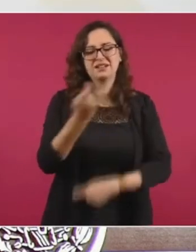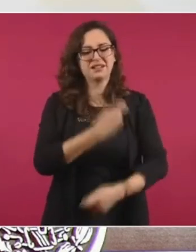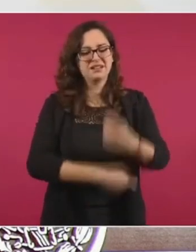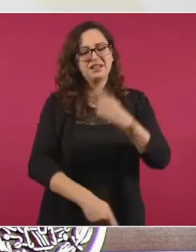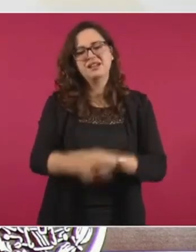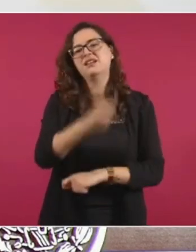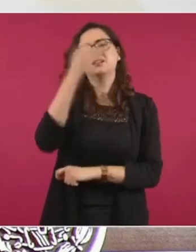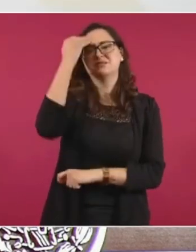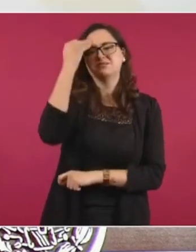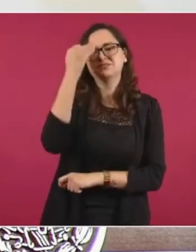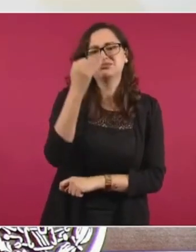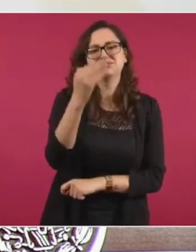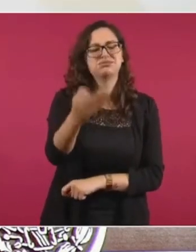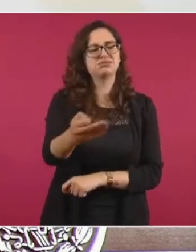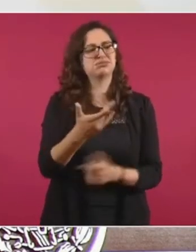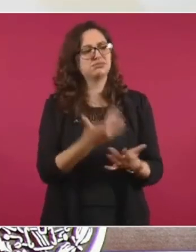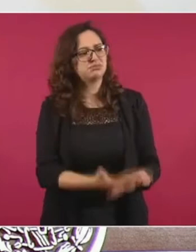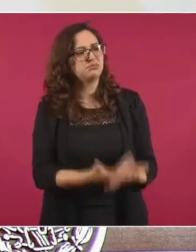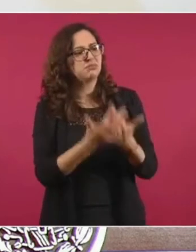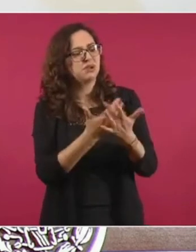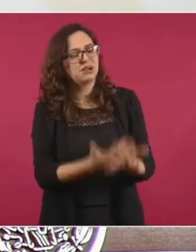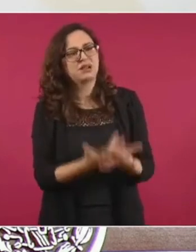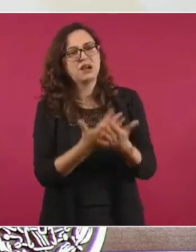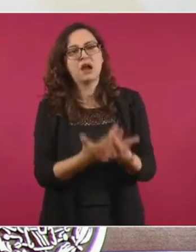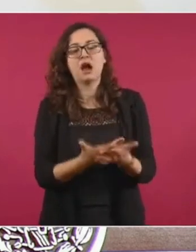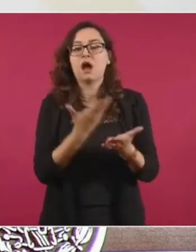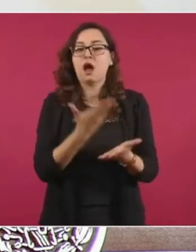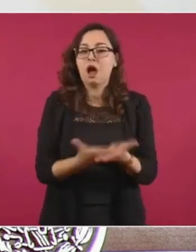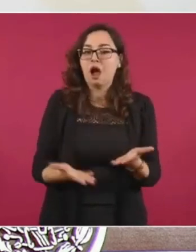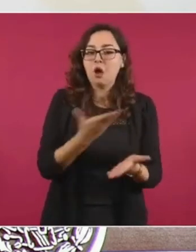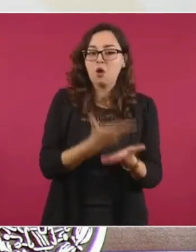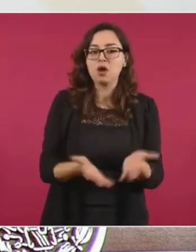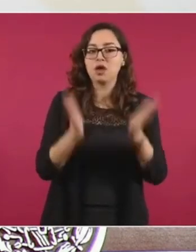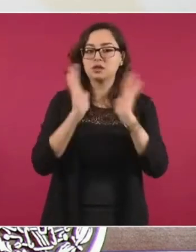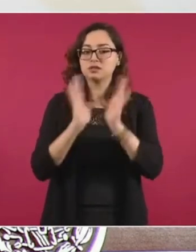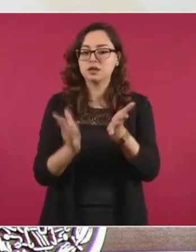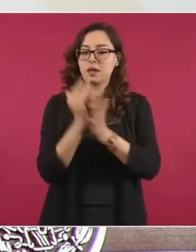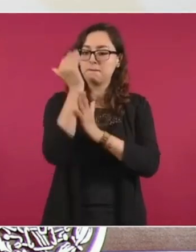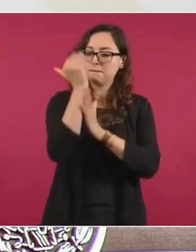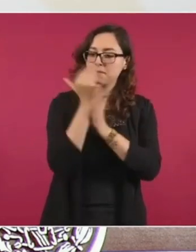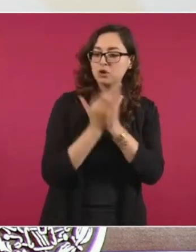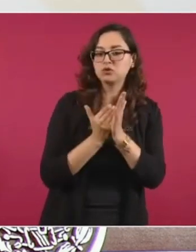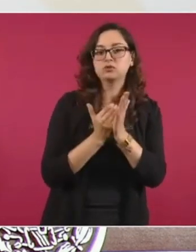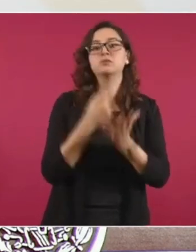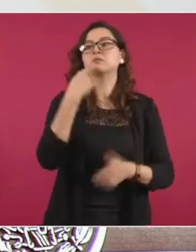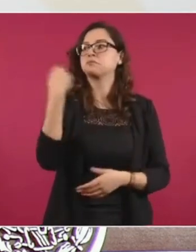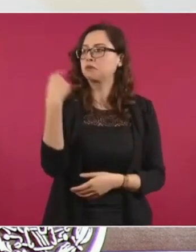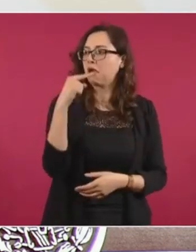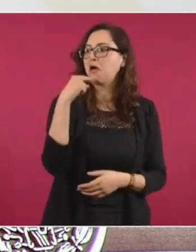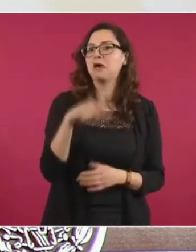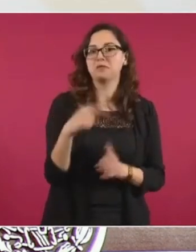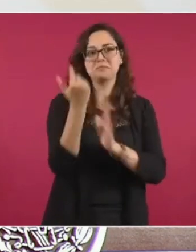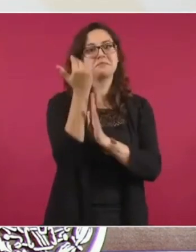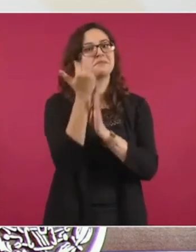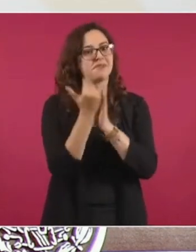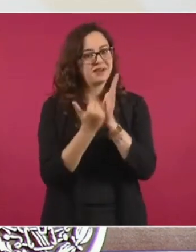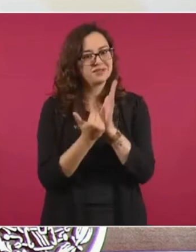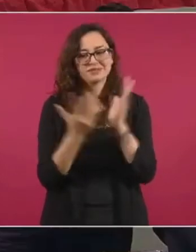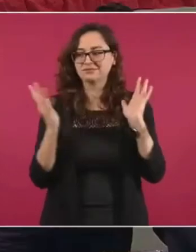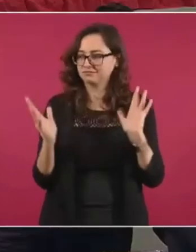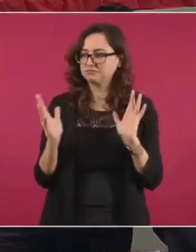y de entrega de equipaje. Los resultados están a la vista y las quejas son mínimas.